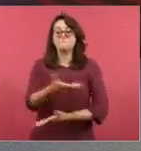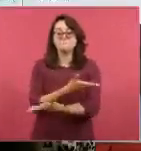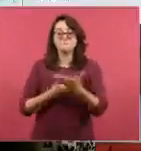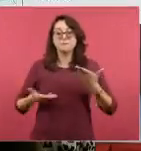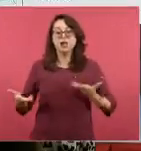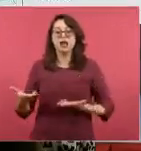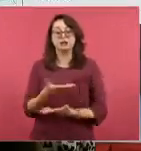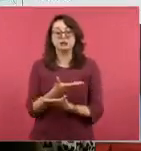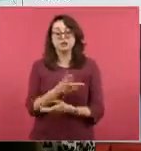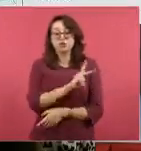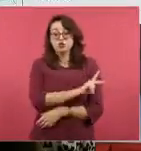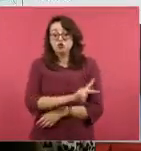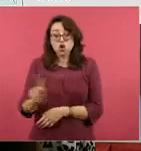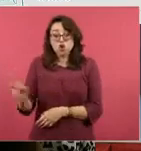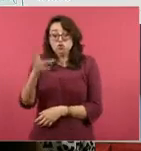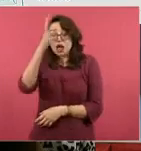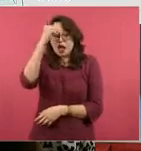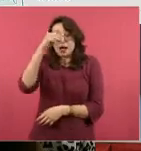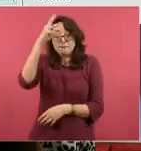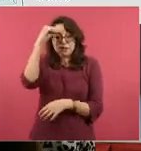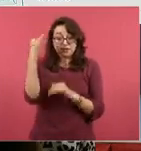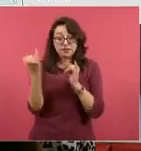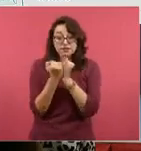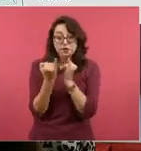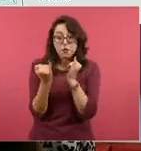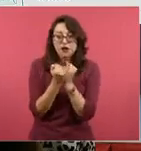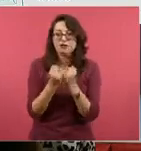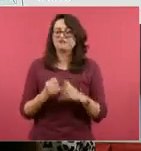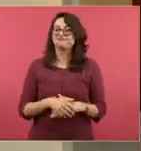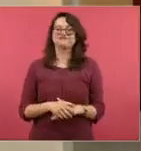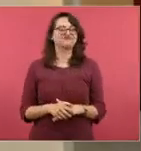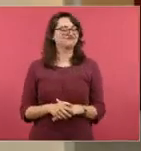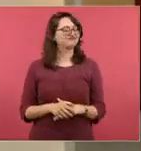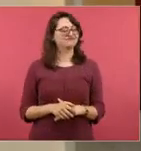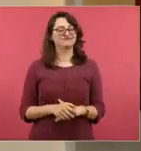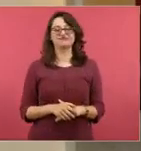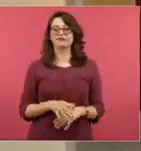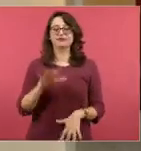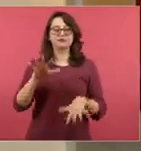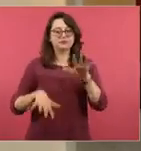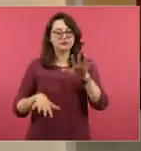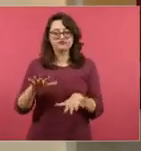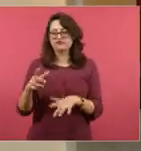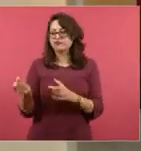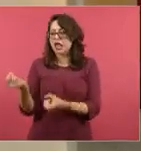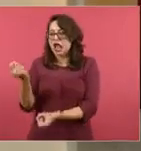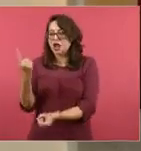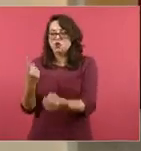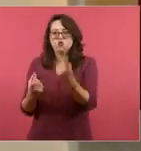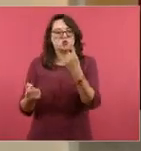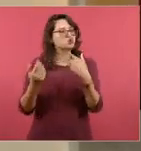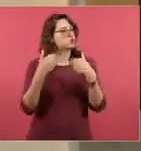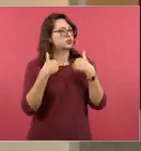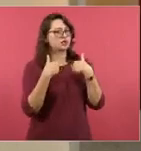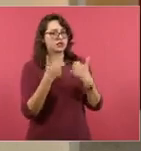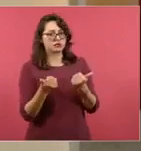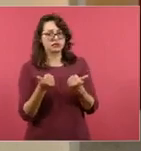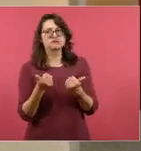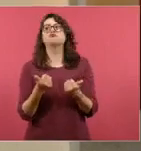todos aprenden por igual, no todos comprenden de la misma manera, no todos resuelven un